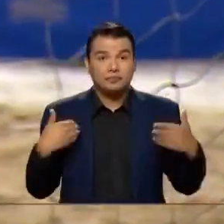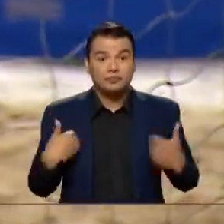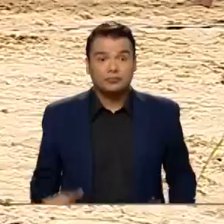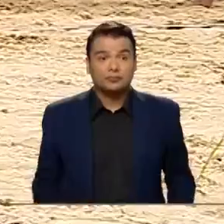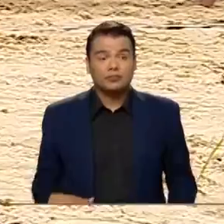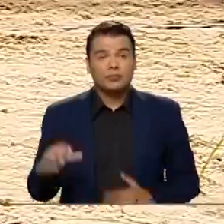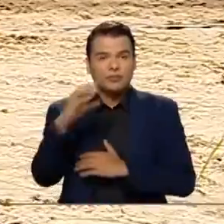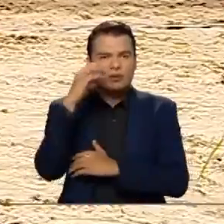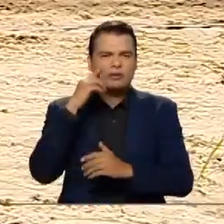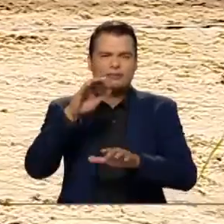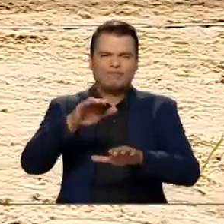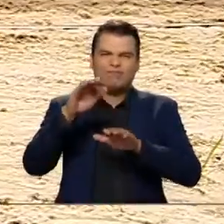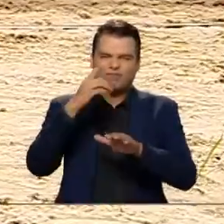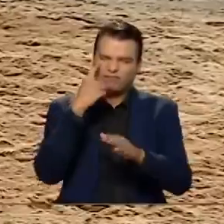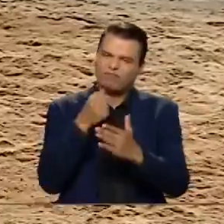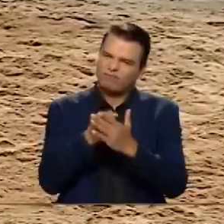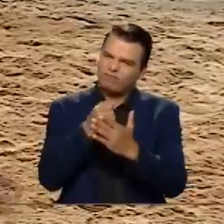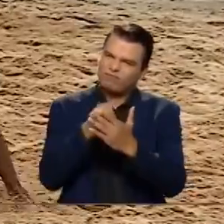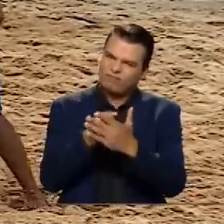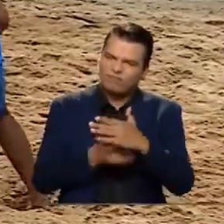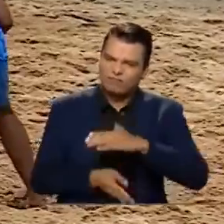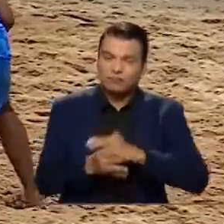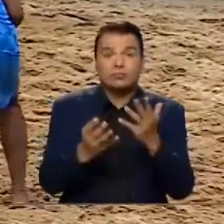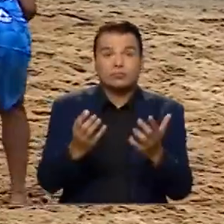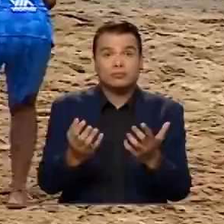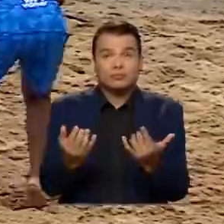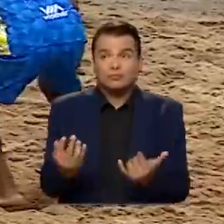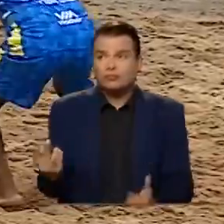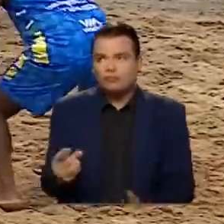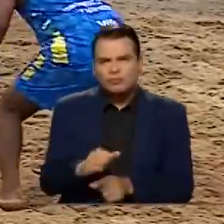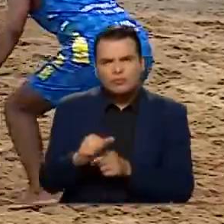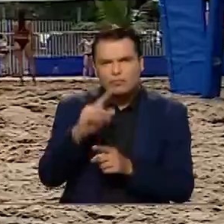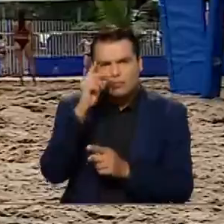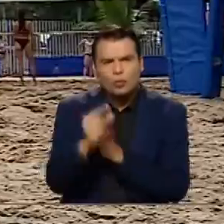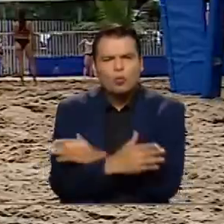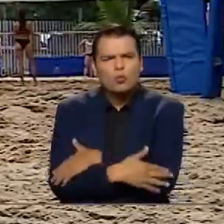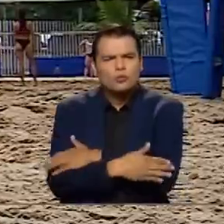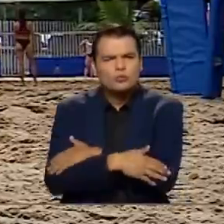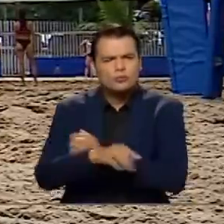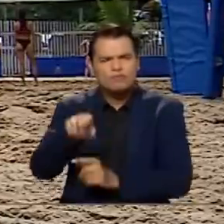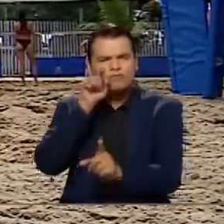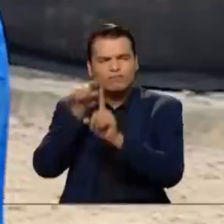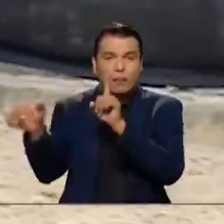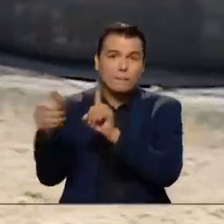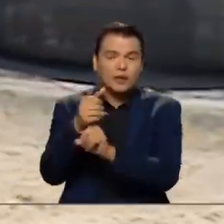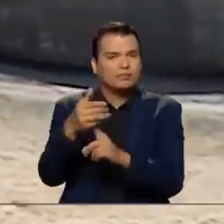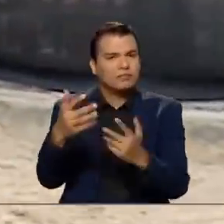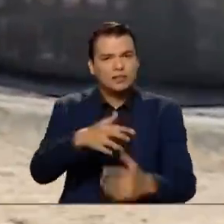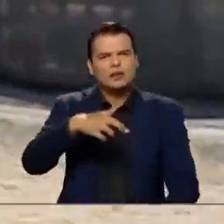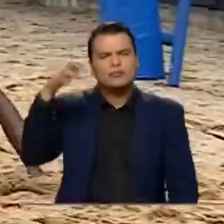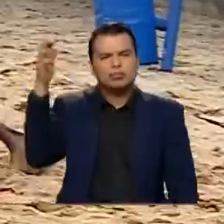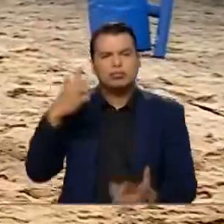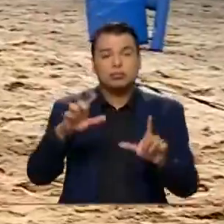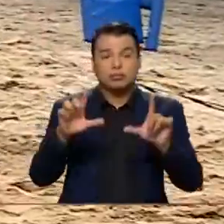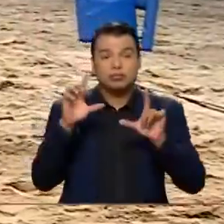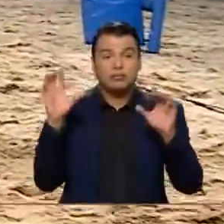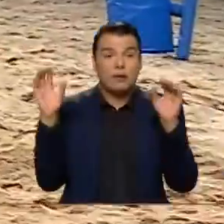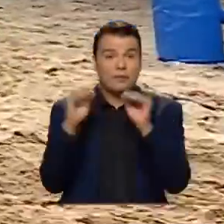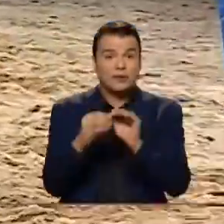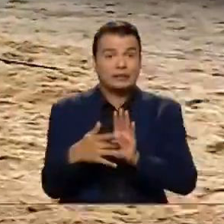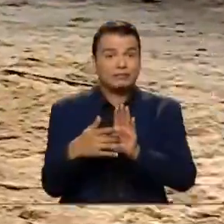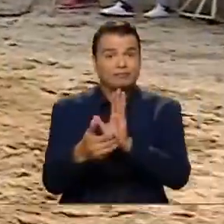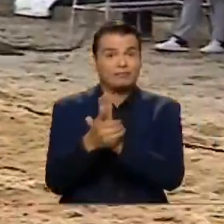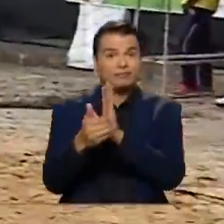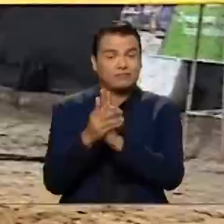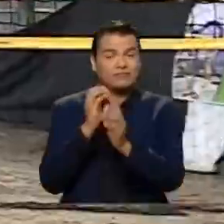camiseta tricolor es su mayor anhelo. Por eso siguen un camino de mucha disciplina para alcanzar su título profesional y convertirse en